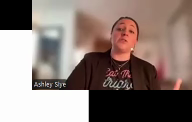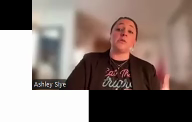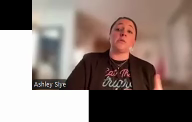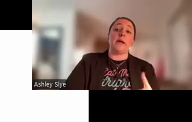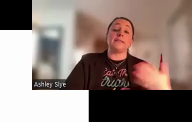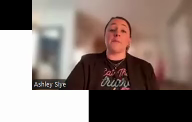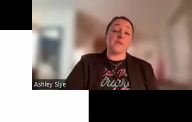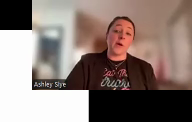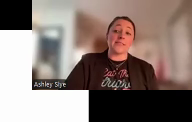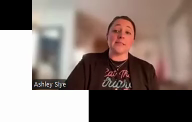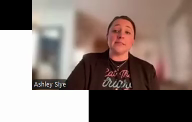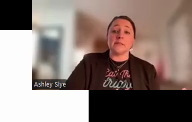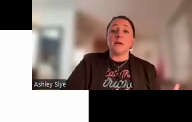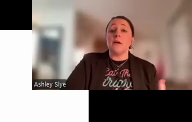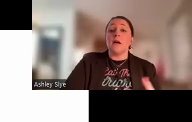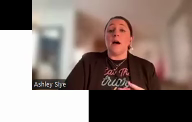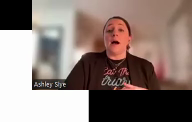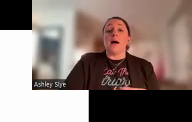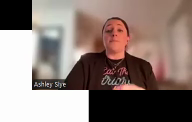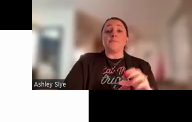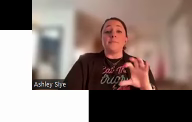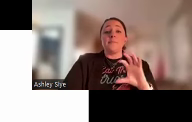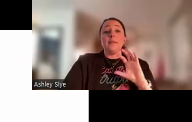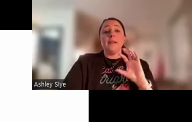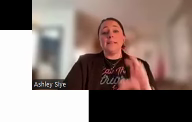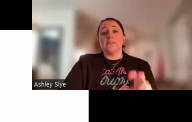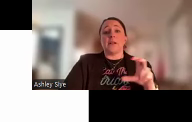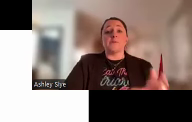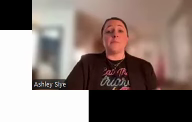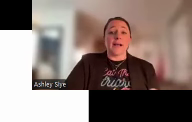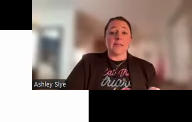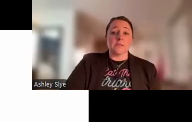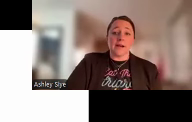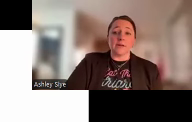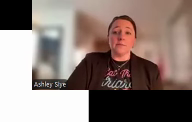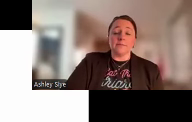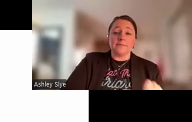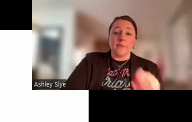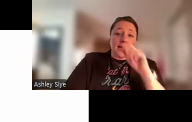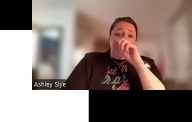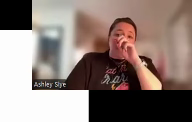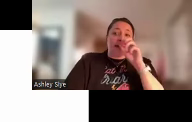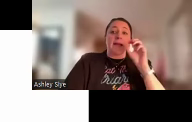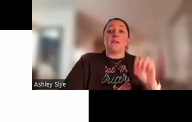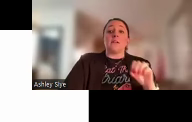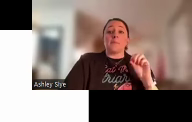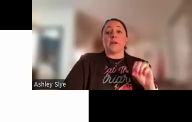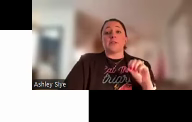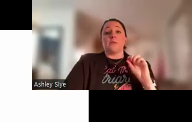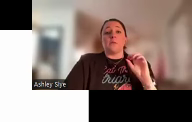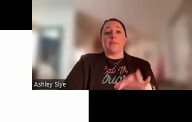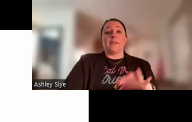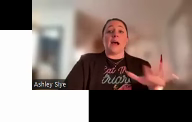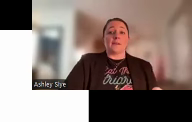una situación de abuso también. Entonces, maximizar la seguridad, minimizar los daños